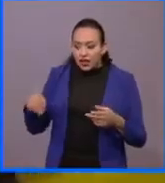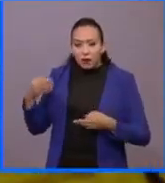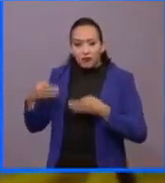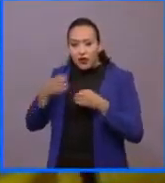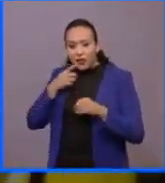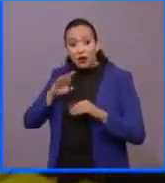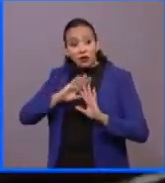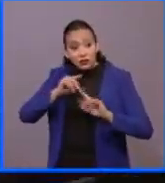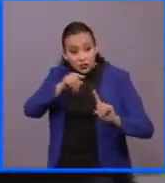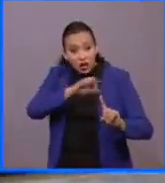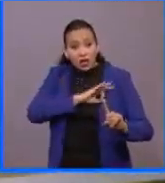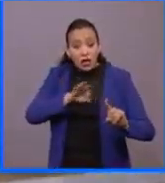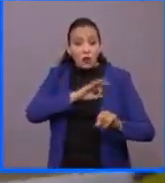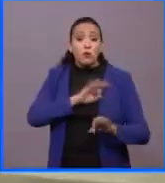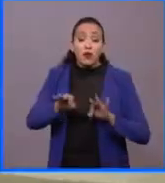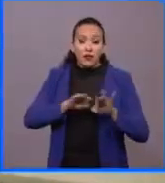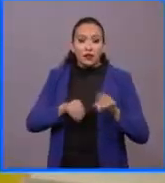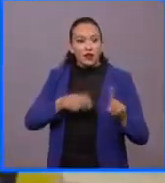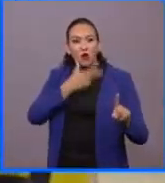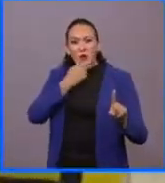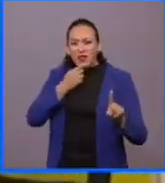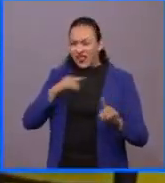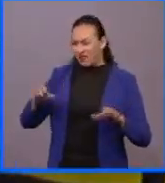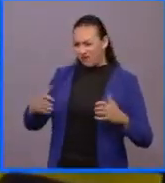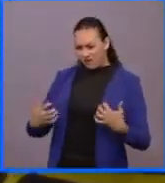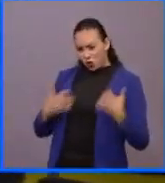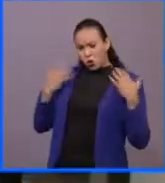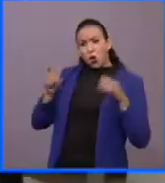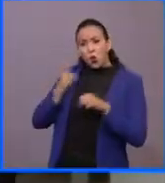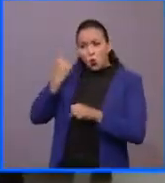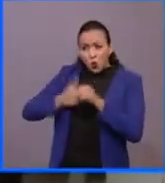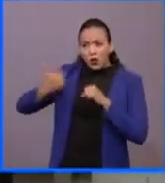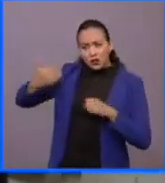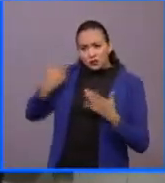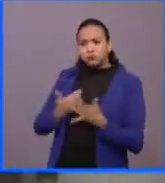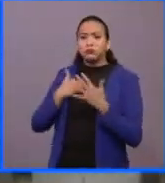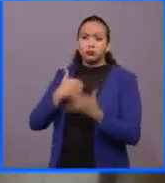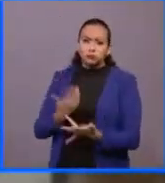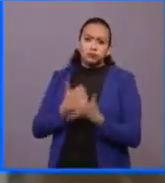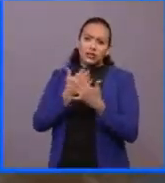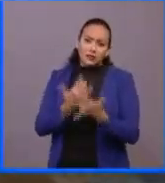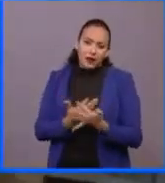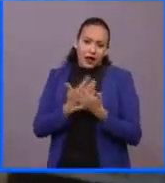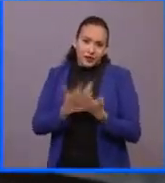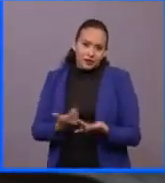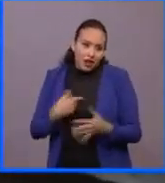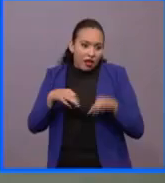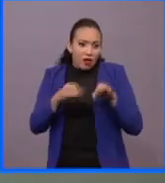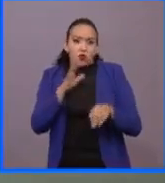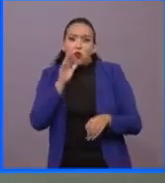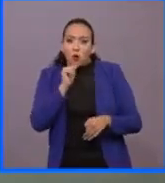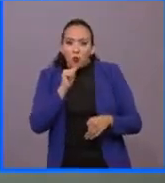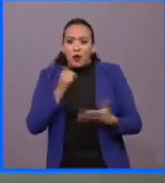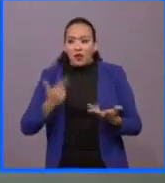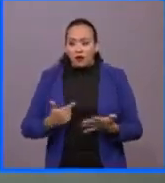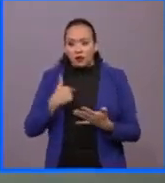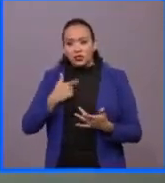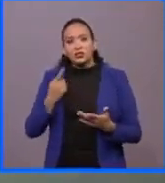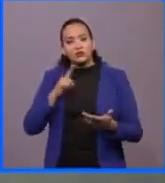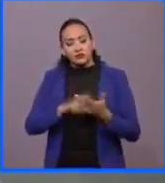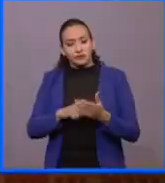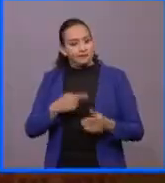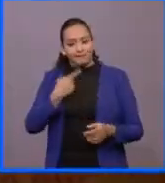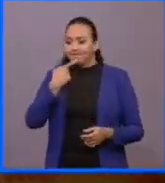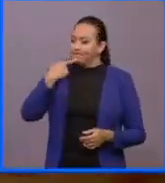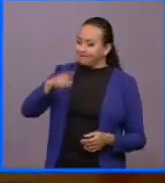Tribunal declaró procedente el reclamo del hombre debido a la existencia de una actividad administrativa irregular del Estado y además condenó